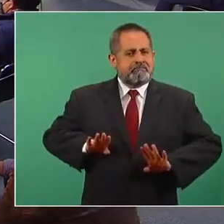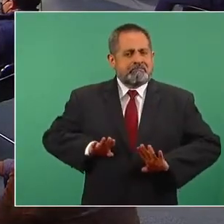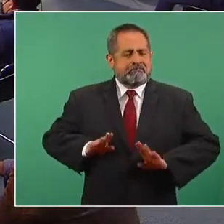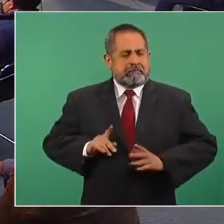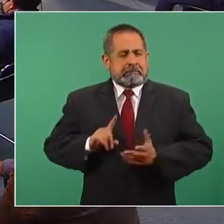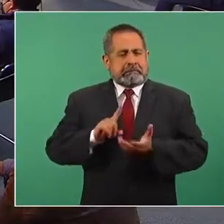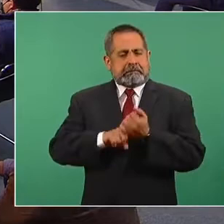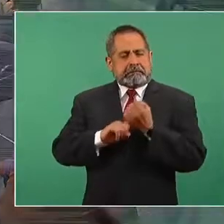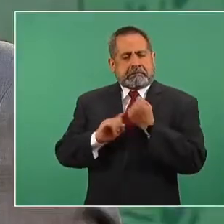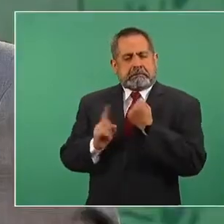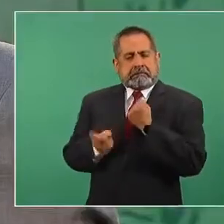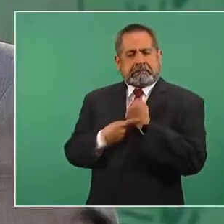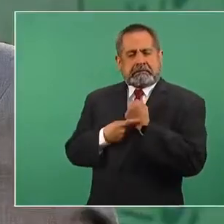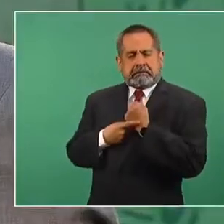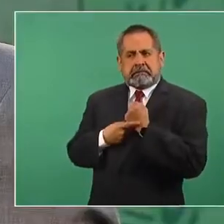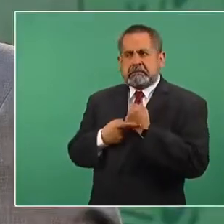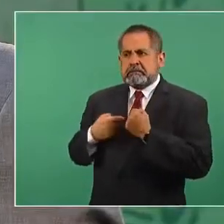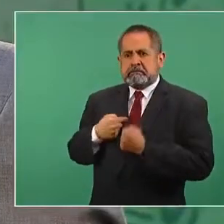detrás.